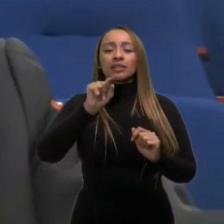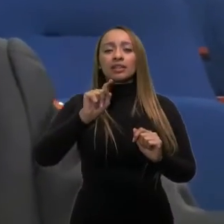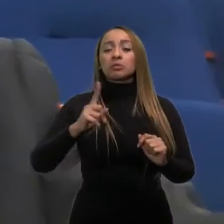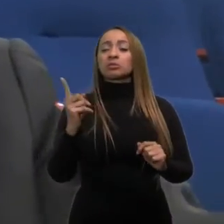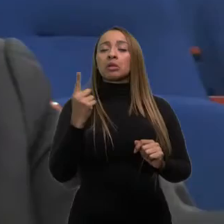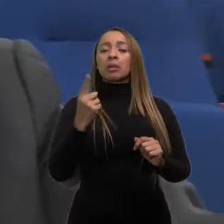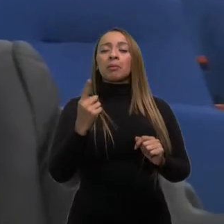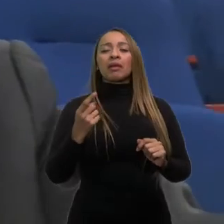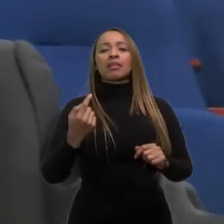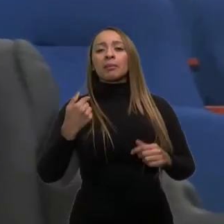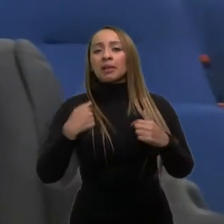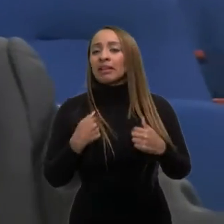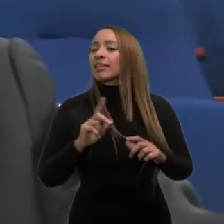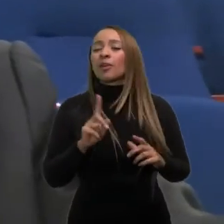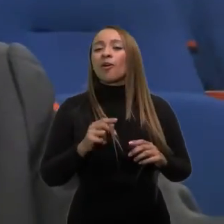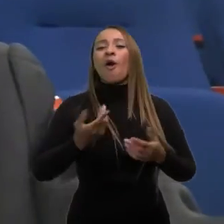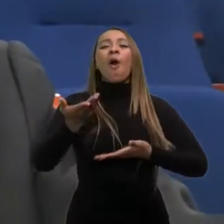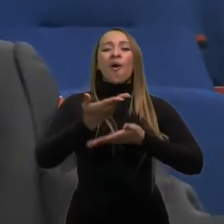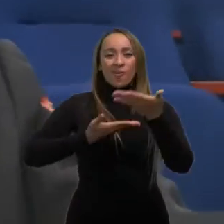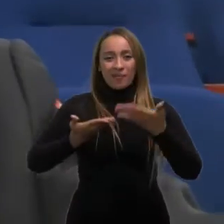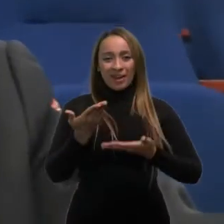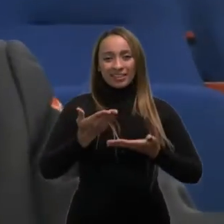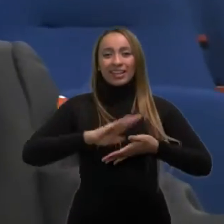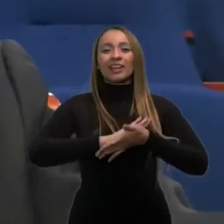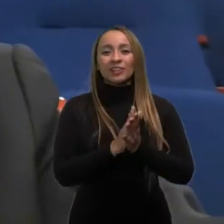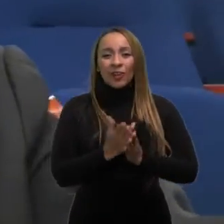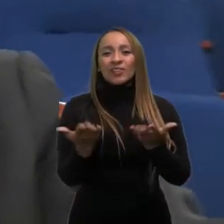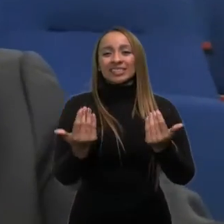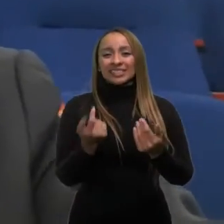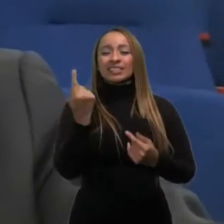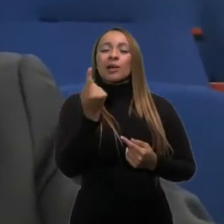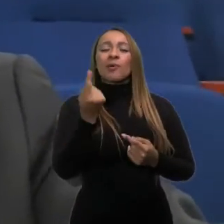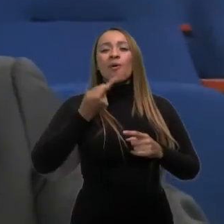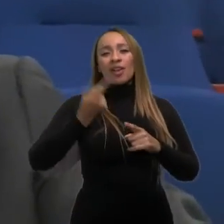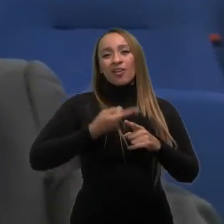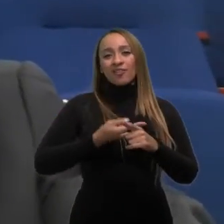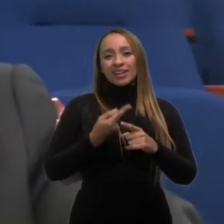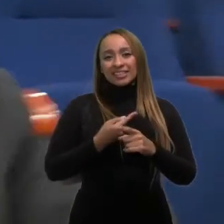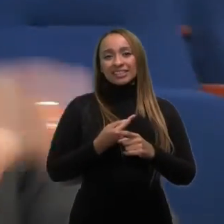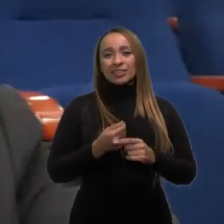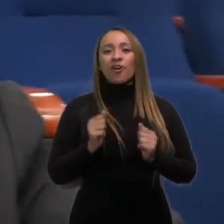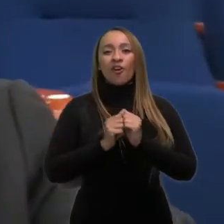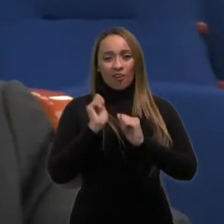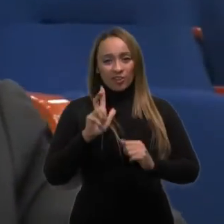para que sea de bendición para ti. Compártela con otro. Todos necesitamos una conversación con Él.